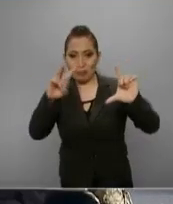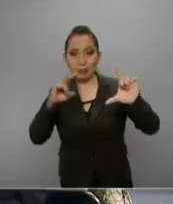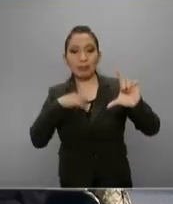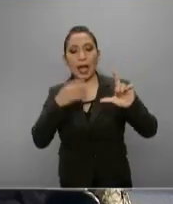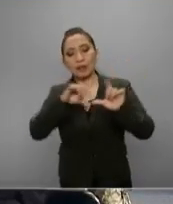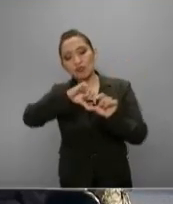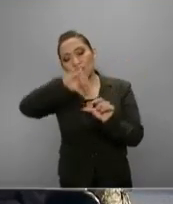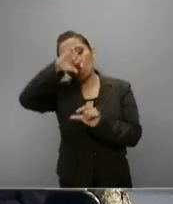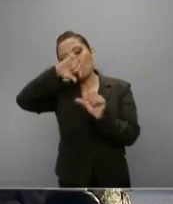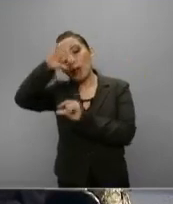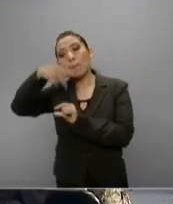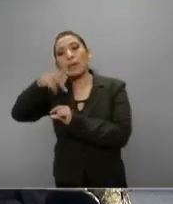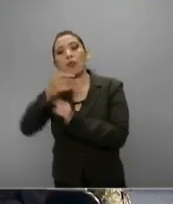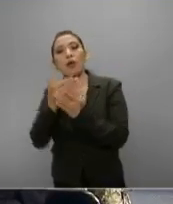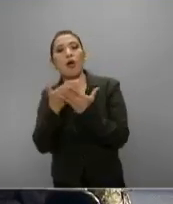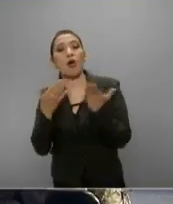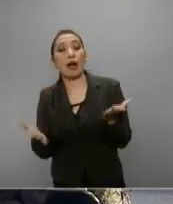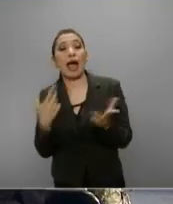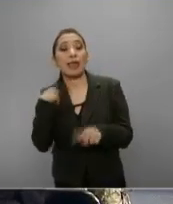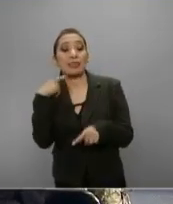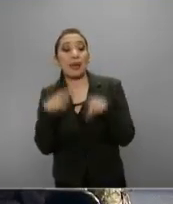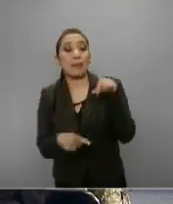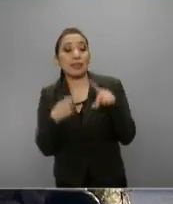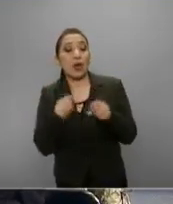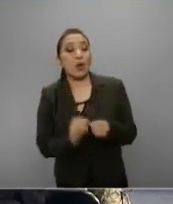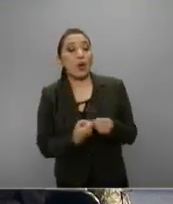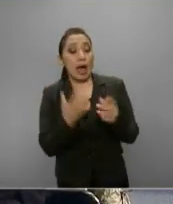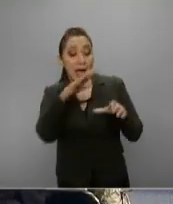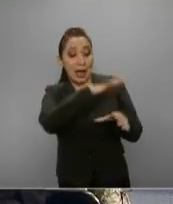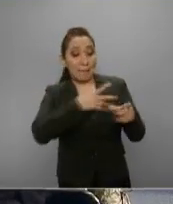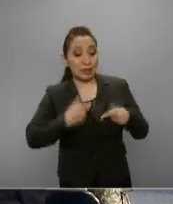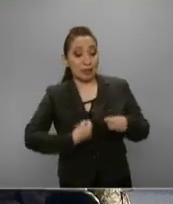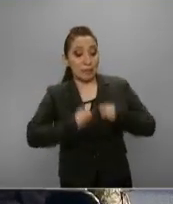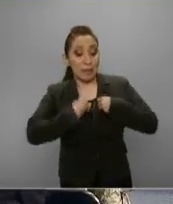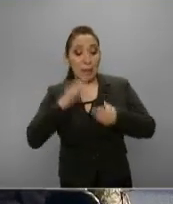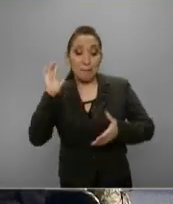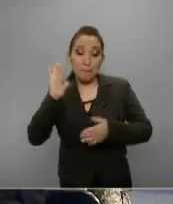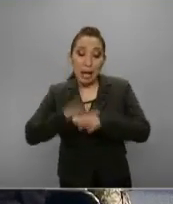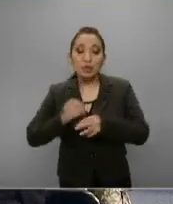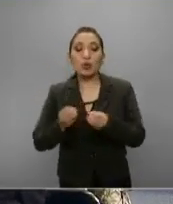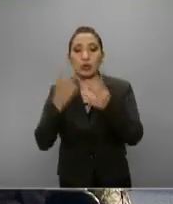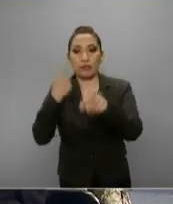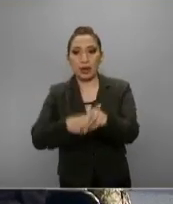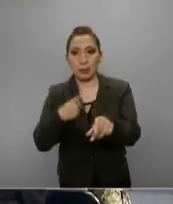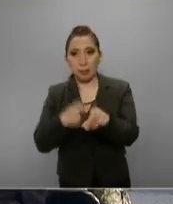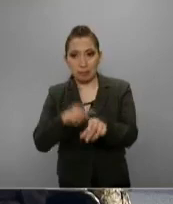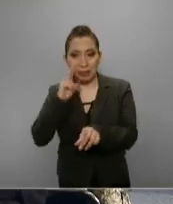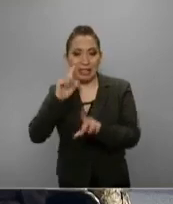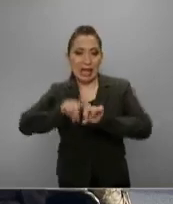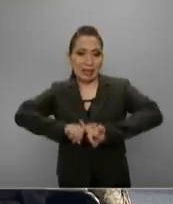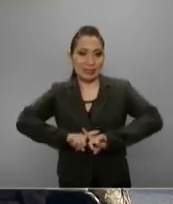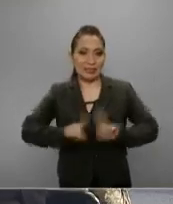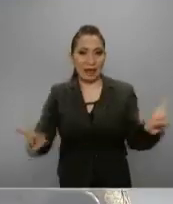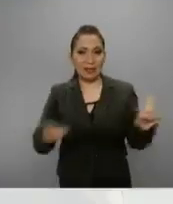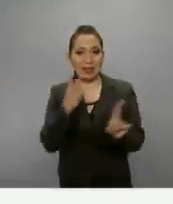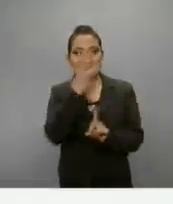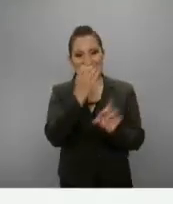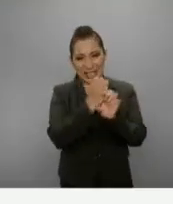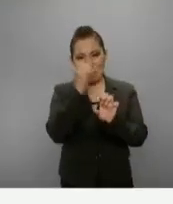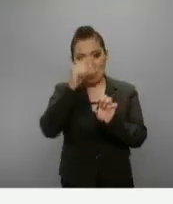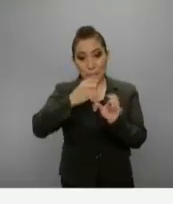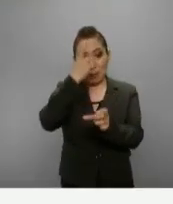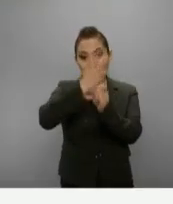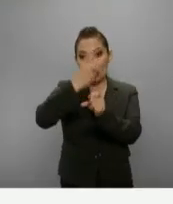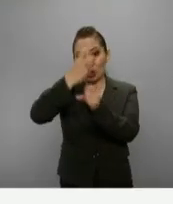tenemos la distribución, pero ahora por tasa de incidencia acumulada. Aquí ustedes pueden ver cómo los 3 estados